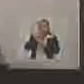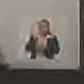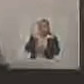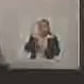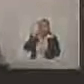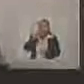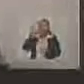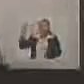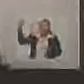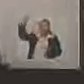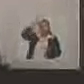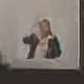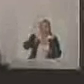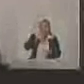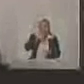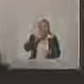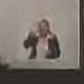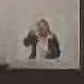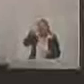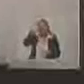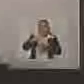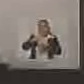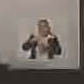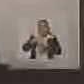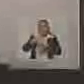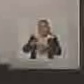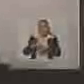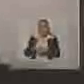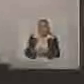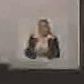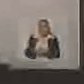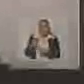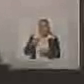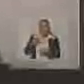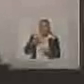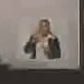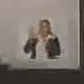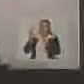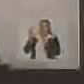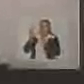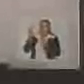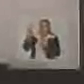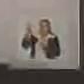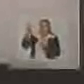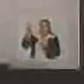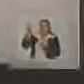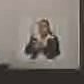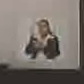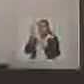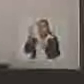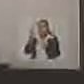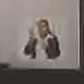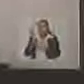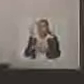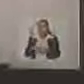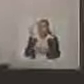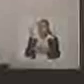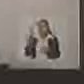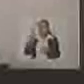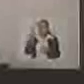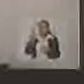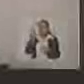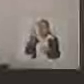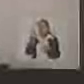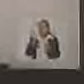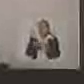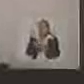contorno. Lo que quiero ofrecerte, porque ya lo platiqué inclusive con el director general del metro, es poder llevar a cabo un convenio de